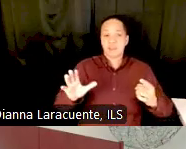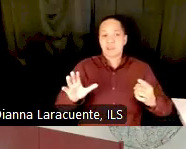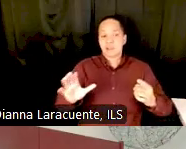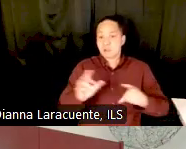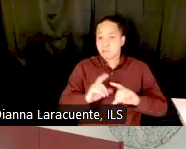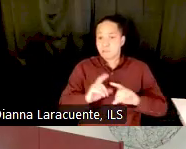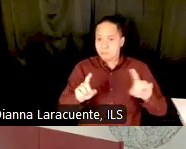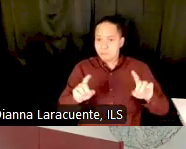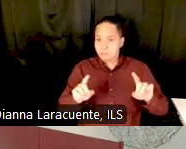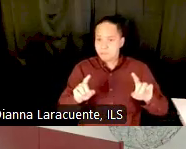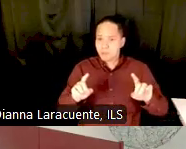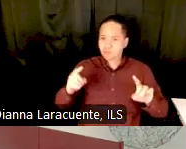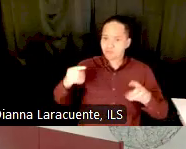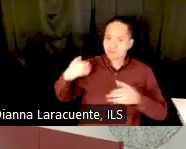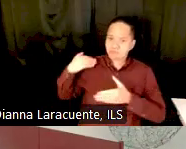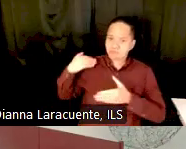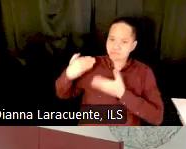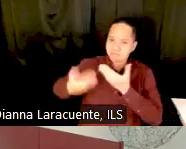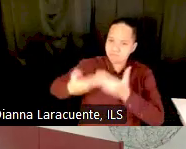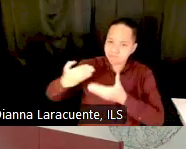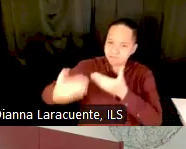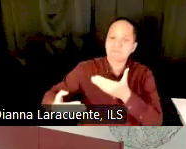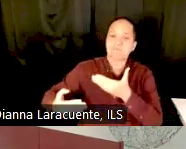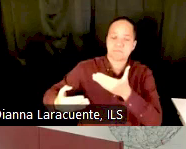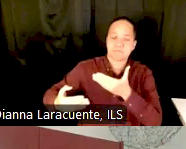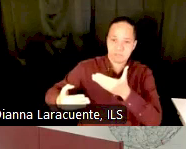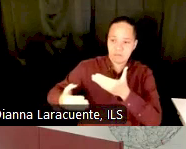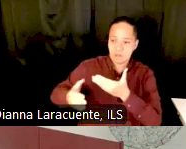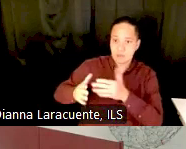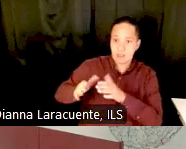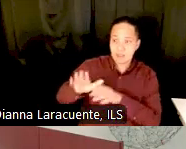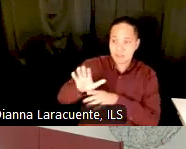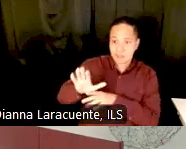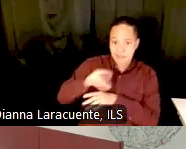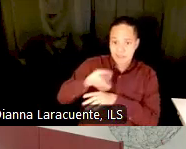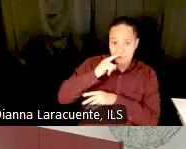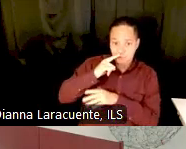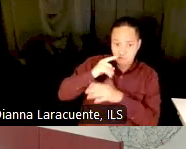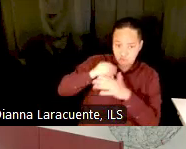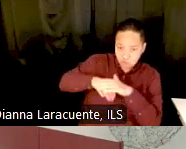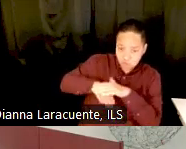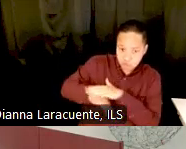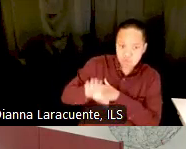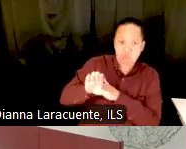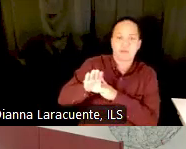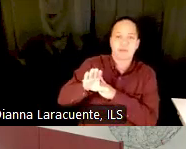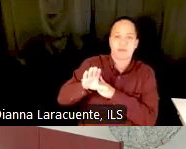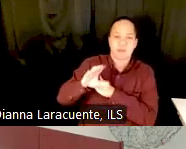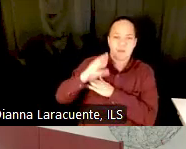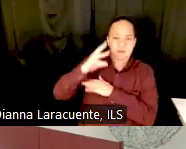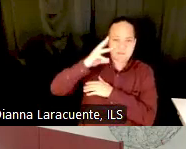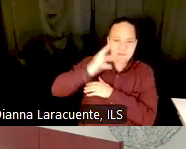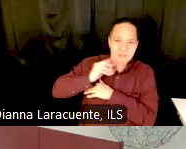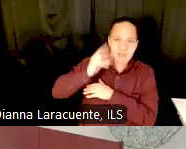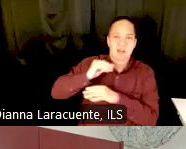la historia de ese niño, desde que nació, vivió una experiencia